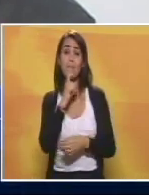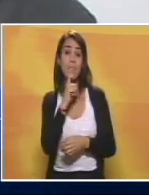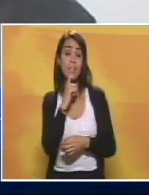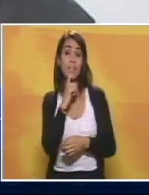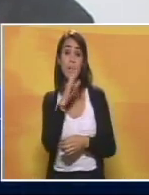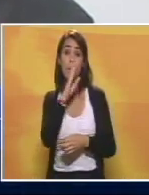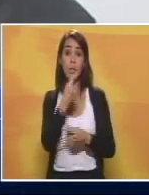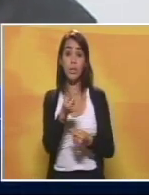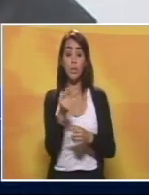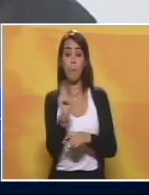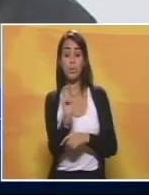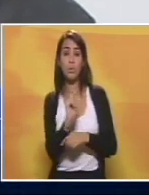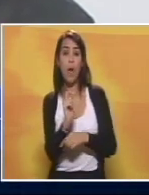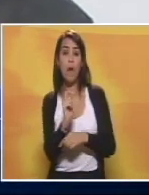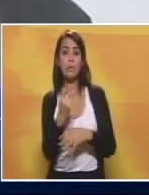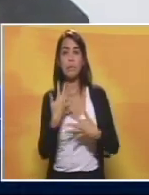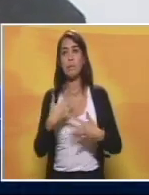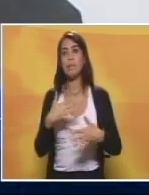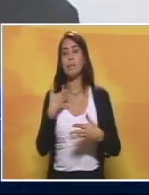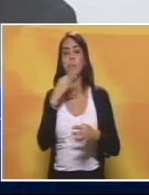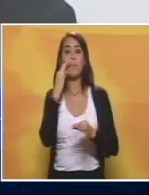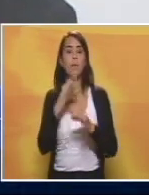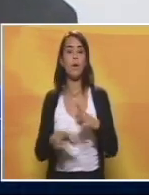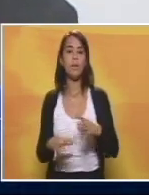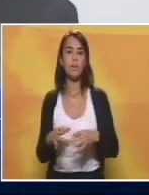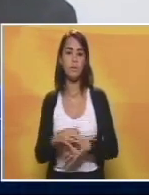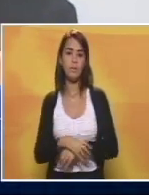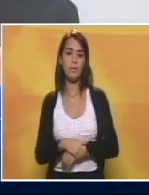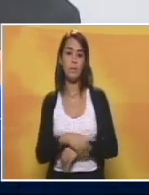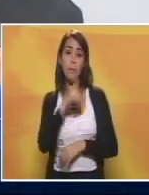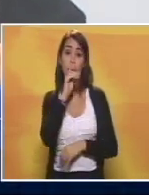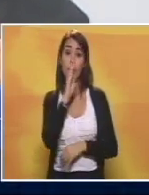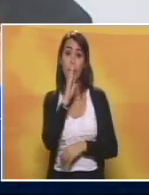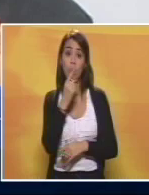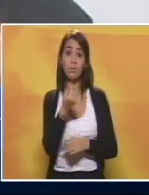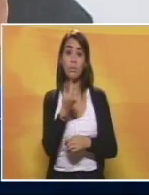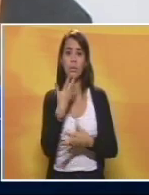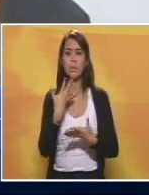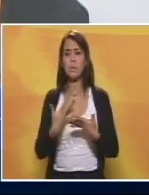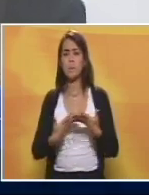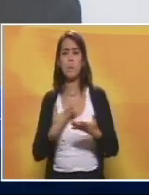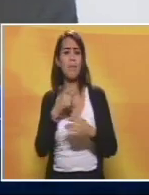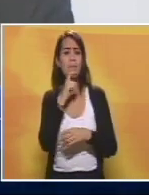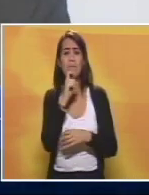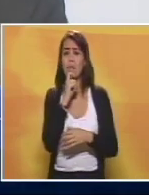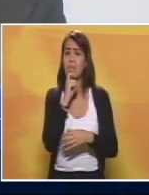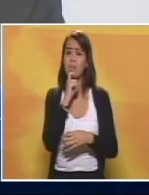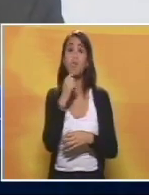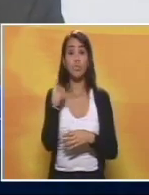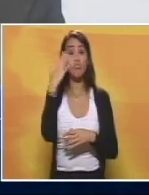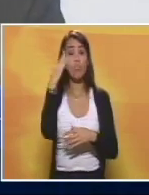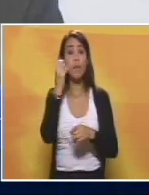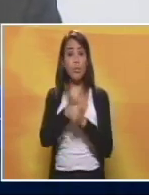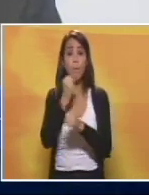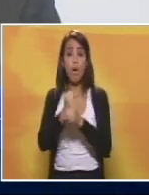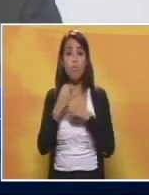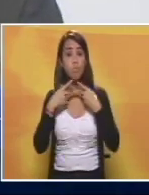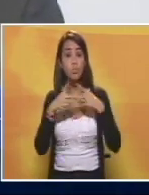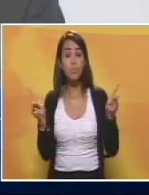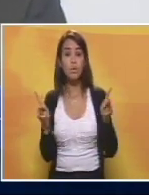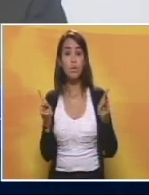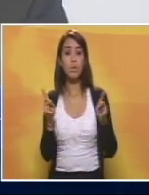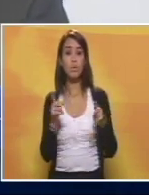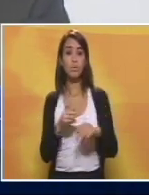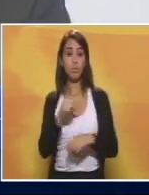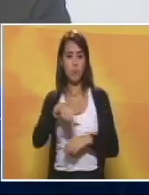y el otro bonito pero bien pariendo yo sé trabajadores públicos trabajadores del